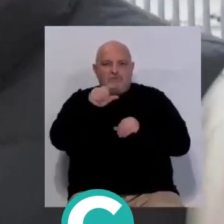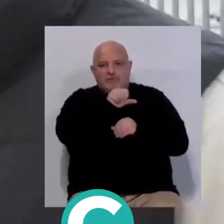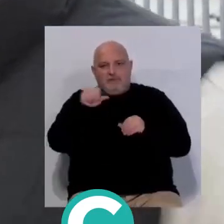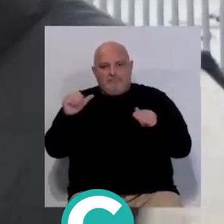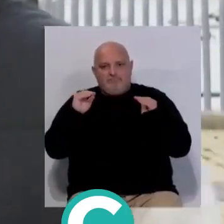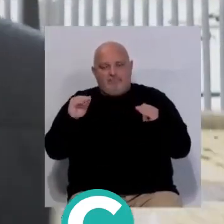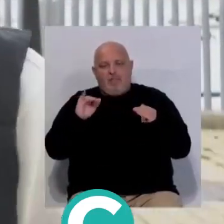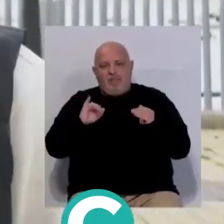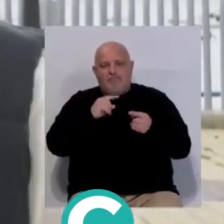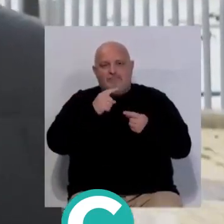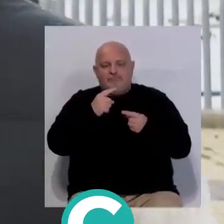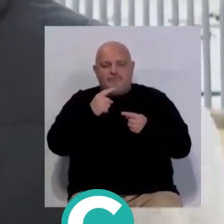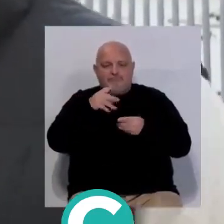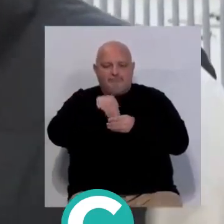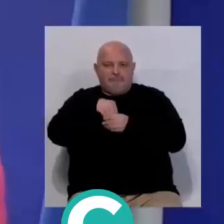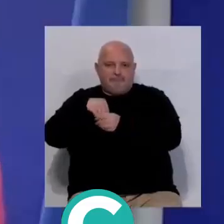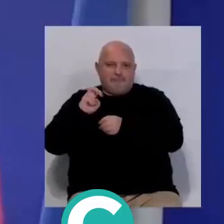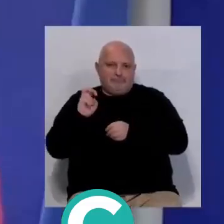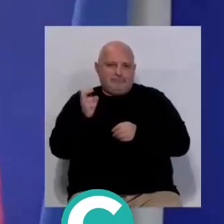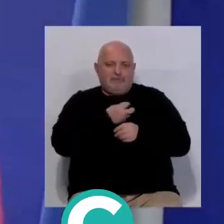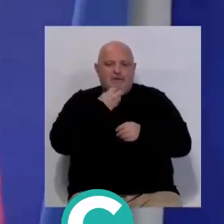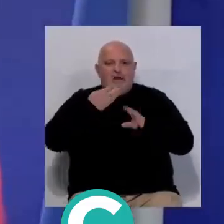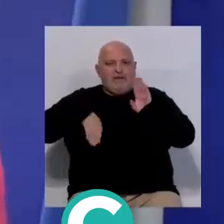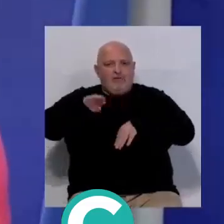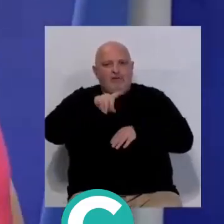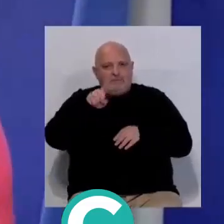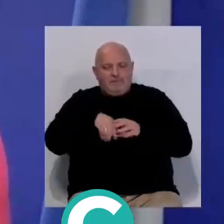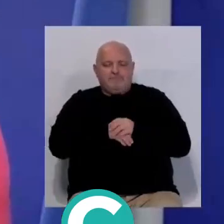semana está ella ya, también tiene natación.